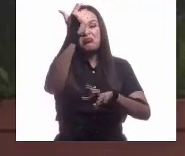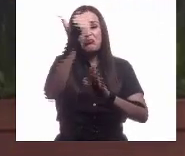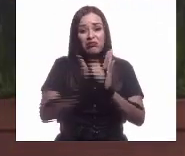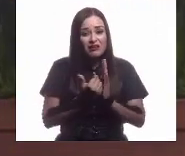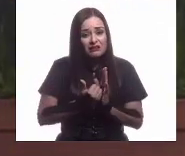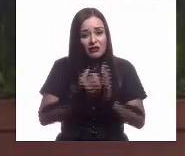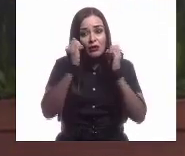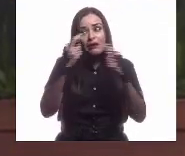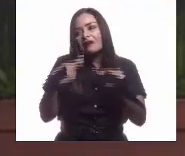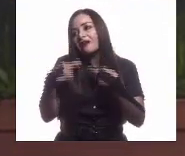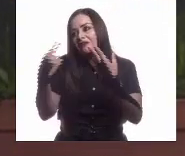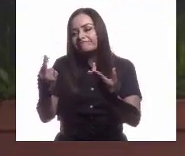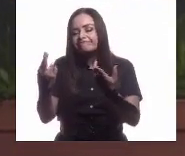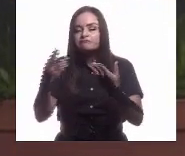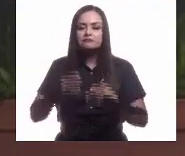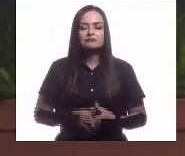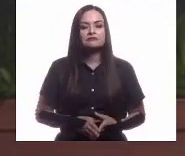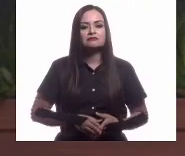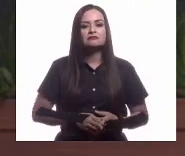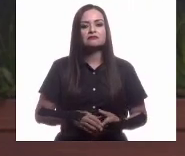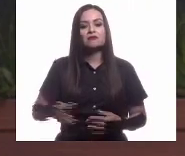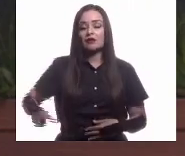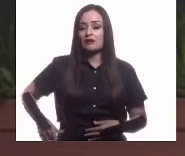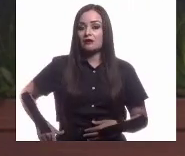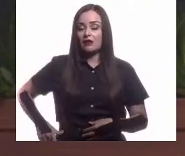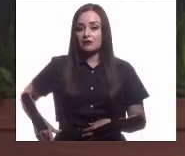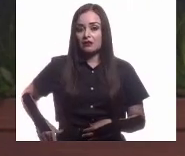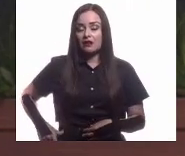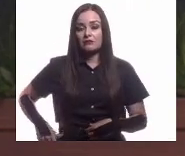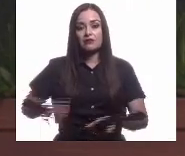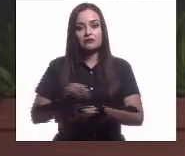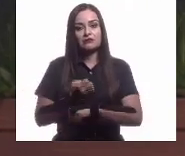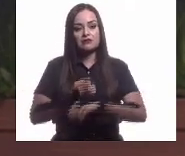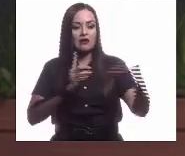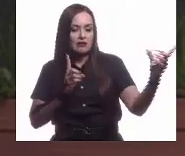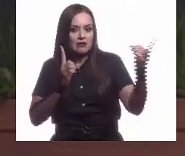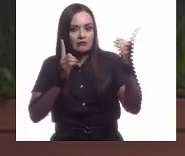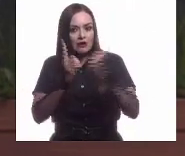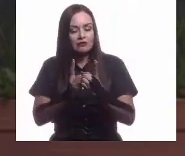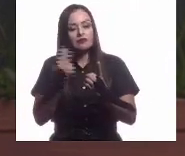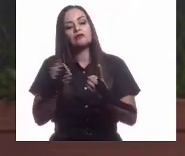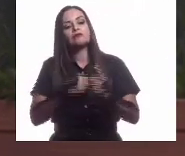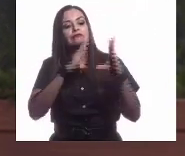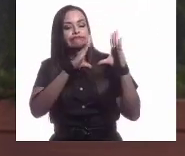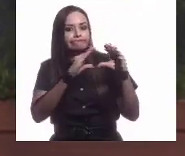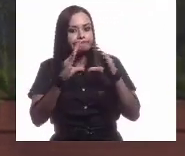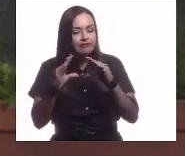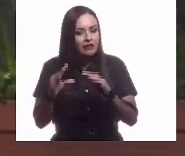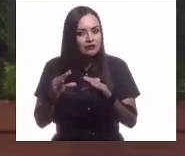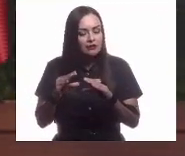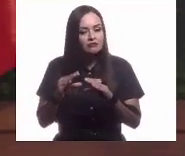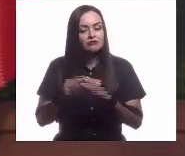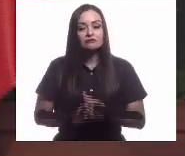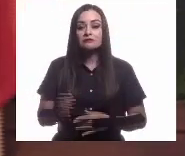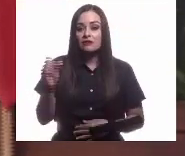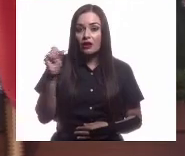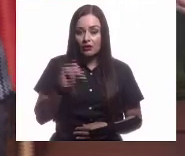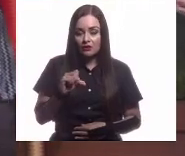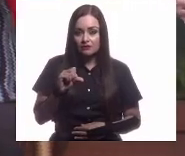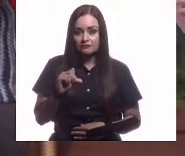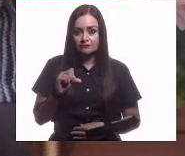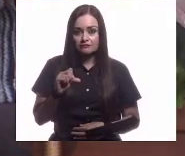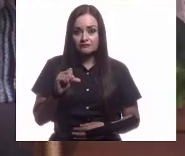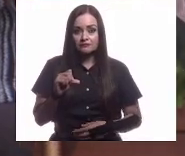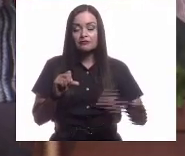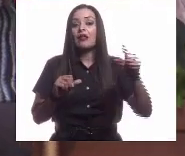hasta regalar. Se acercaron al gobierno del estado, los capacitamos y los vinculamos con el mercado. Hoy,